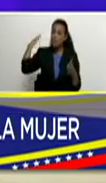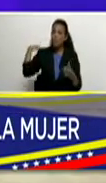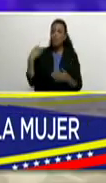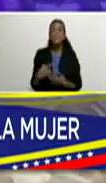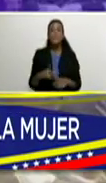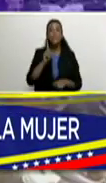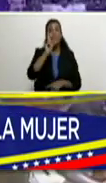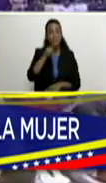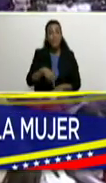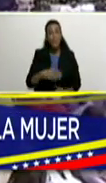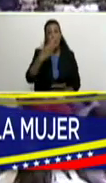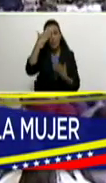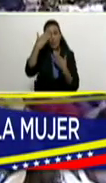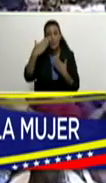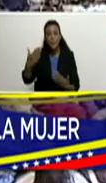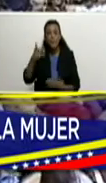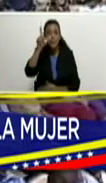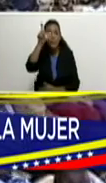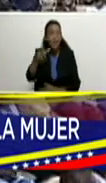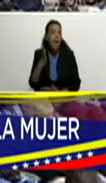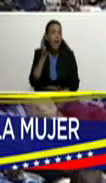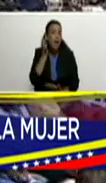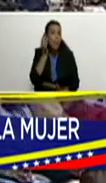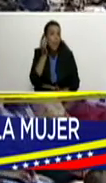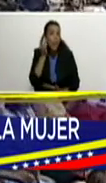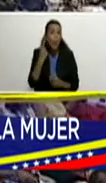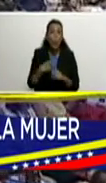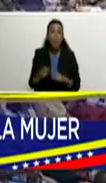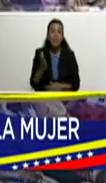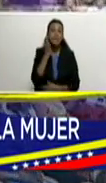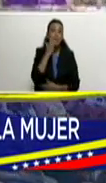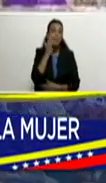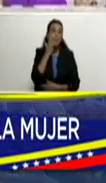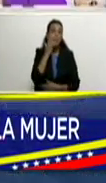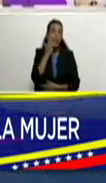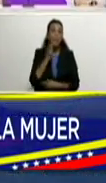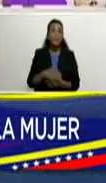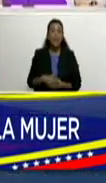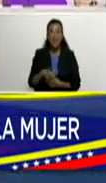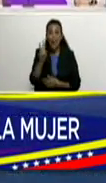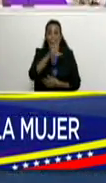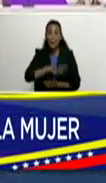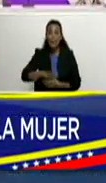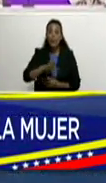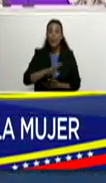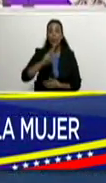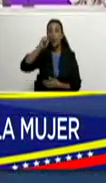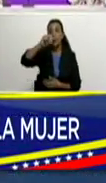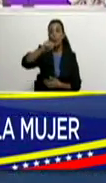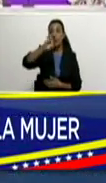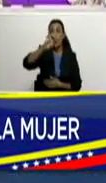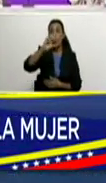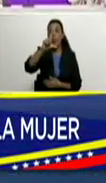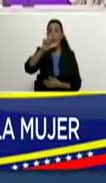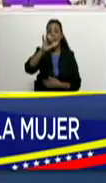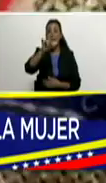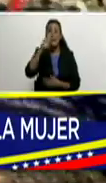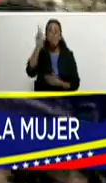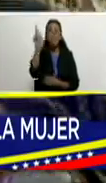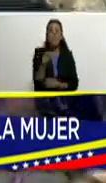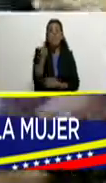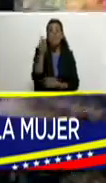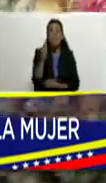Igualmente quiero saludar a otra madre, la chamana mayor de Venezuela, Noelí Pocaterra,